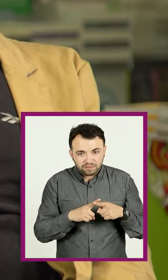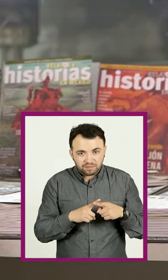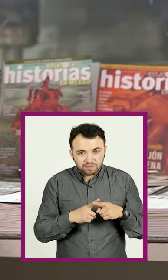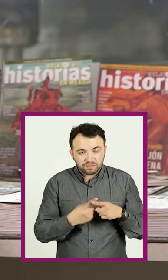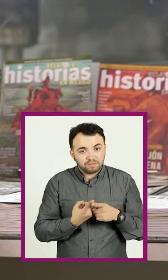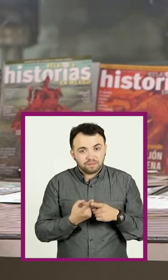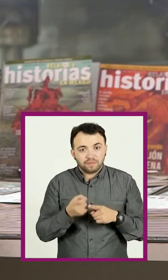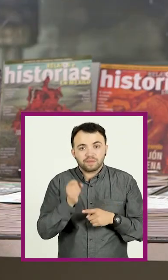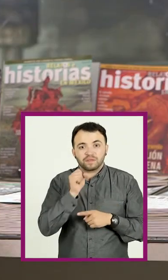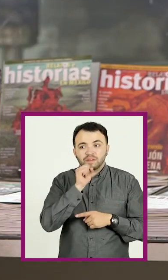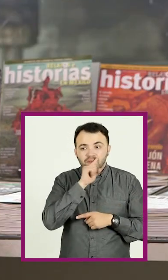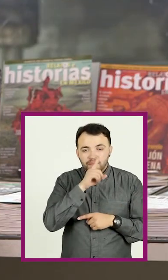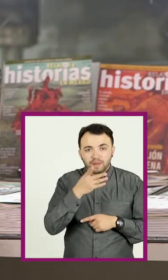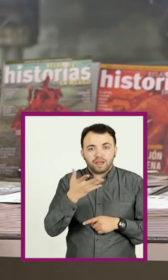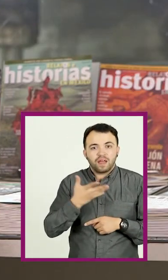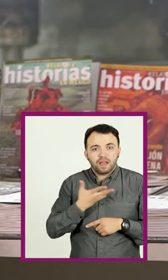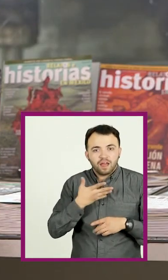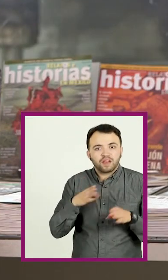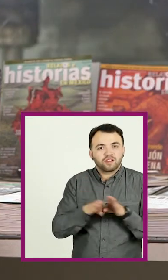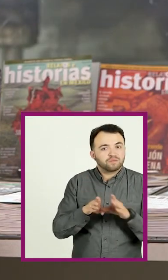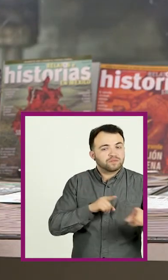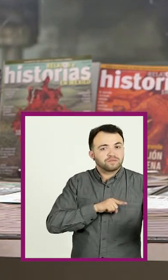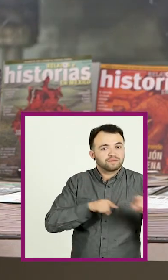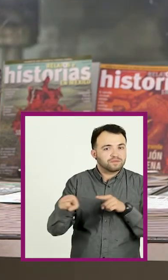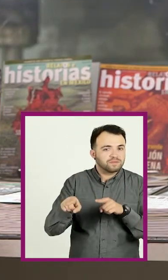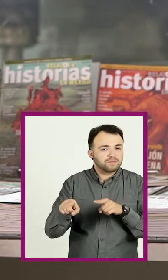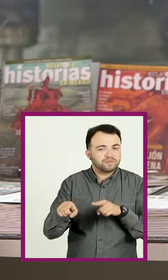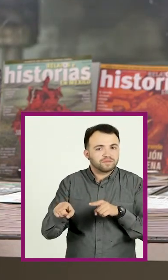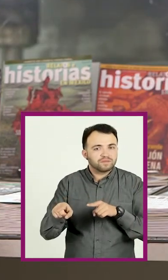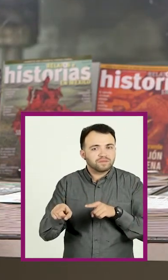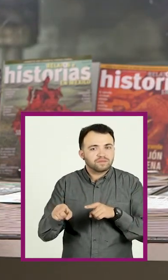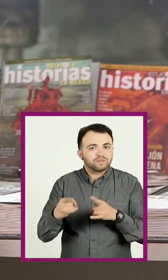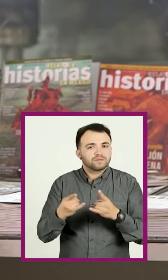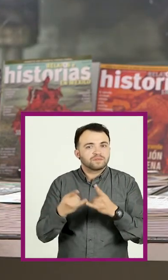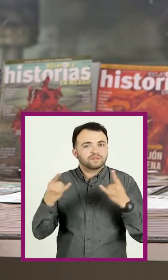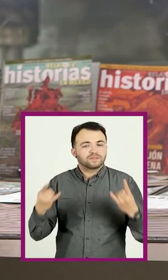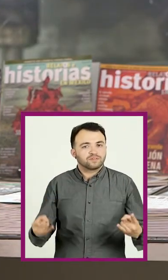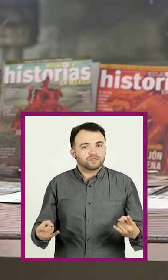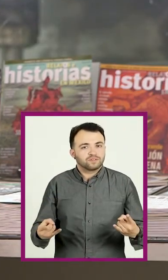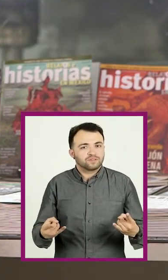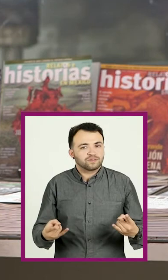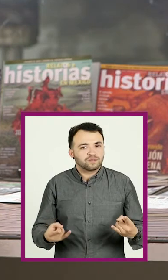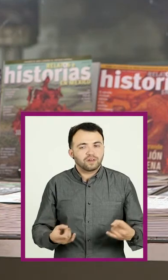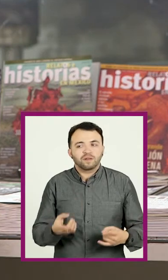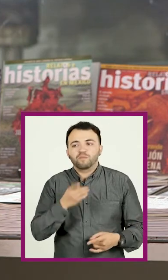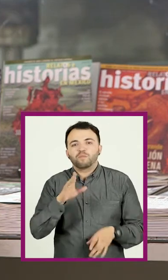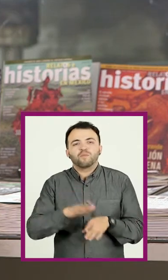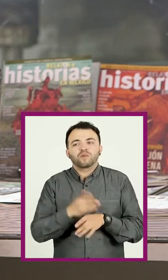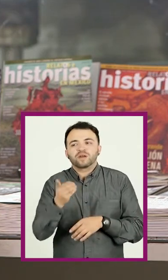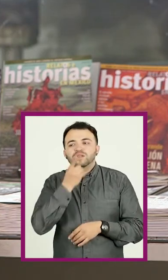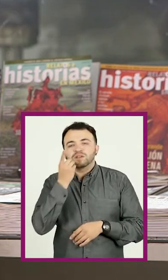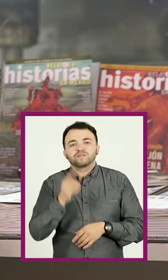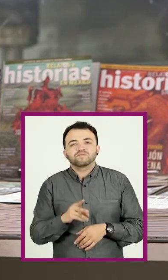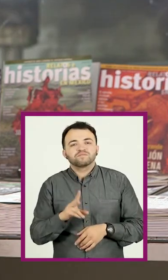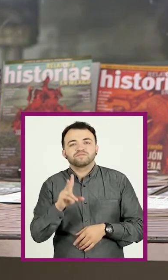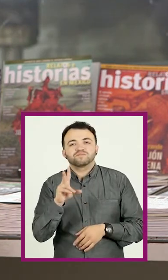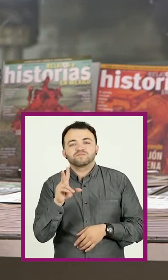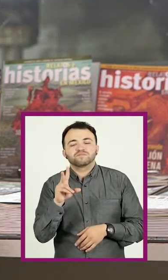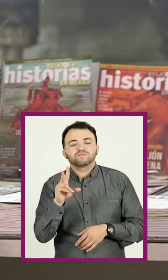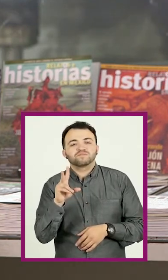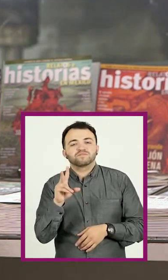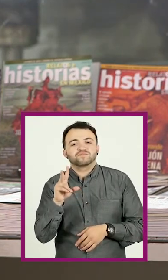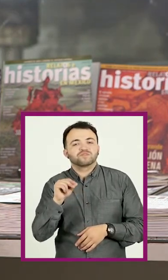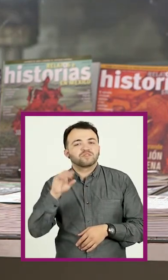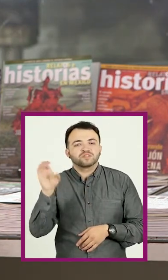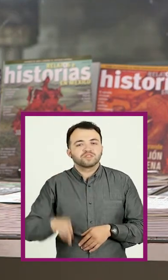Entonces, y también hay una crítica. El principio de razón suficiente. También hay una crítica a la historia, ¿no? O sea, no es cierto que este proceso